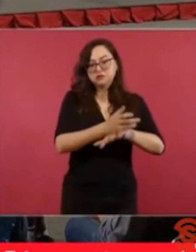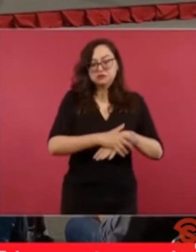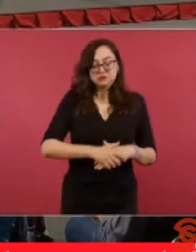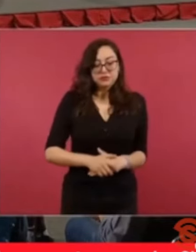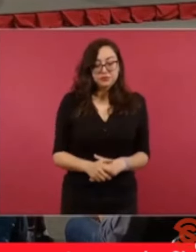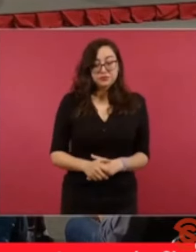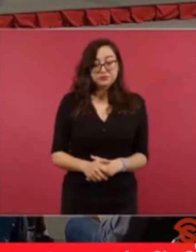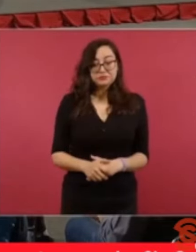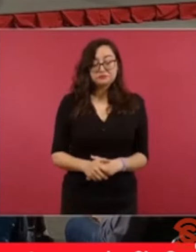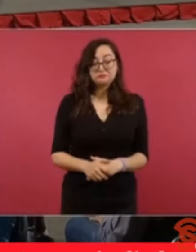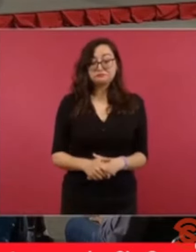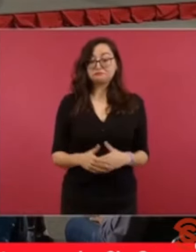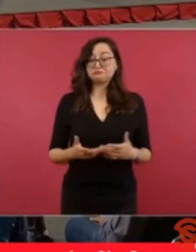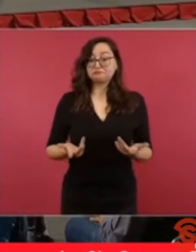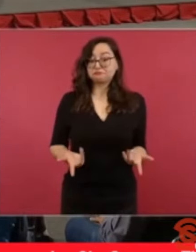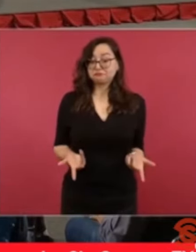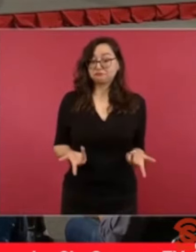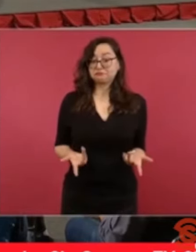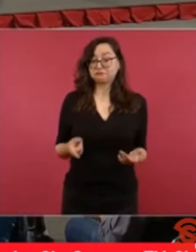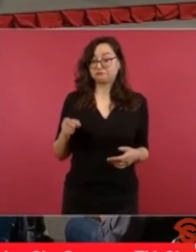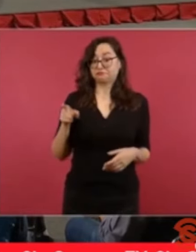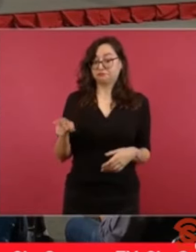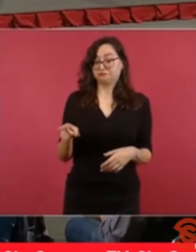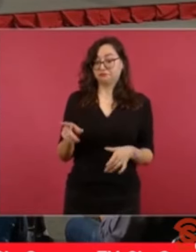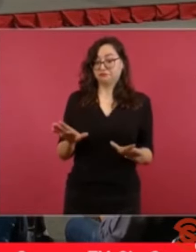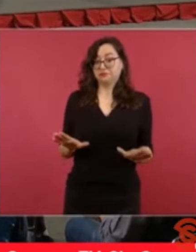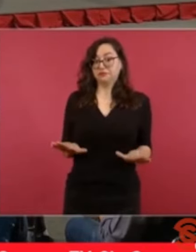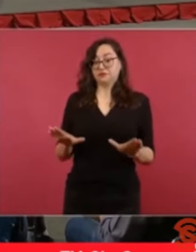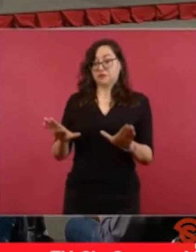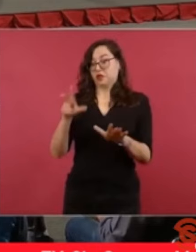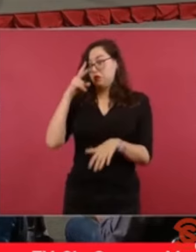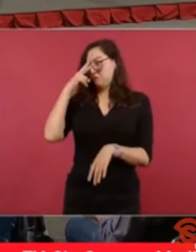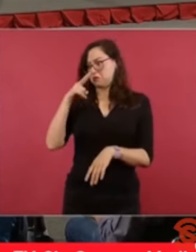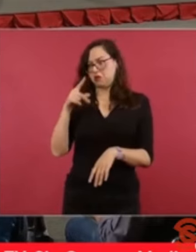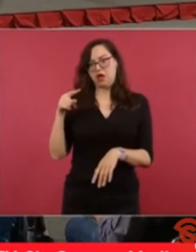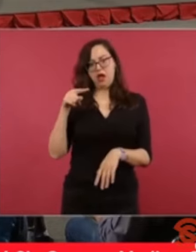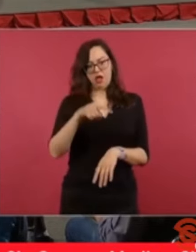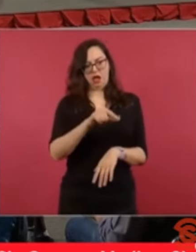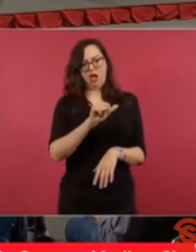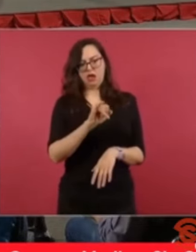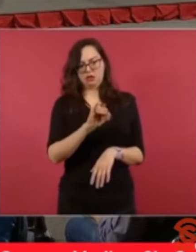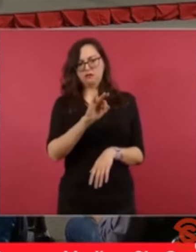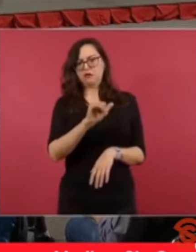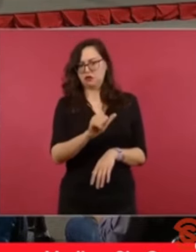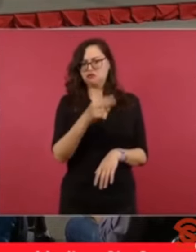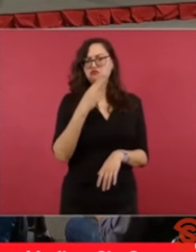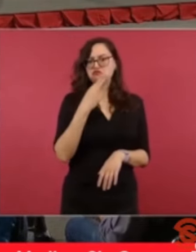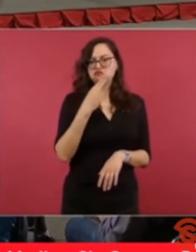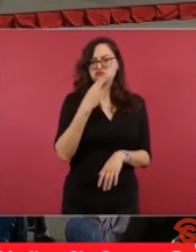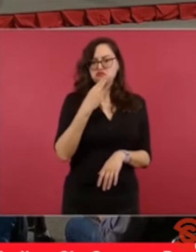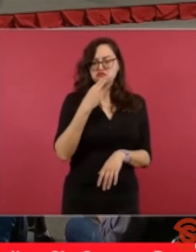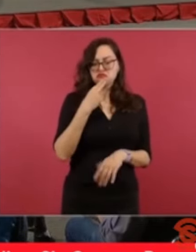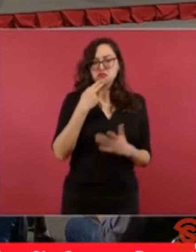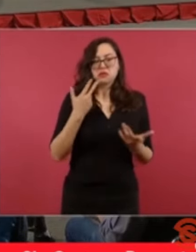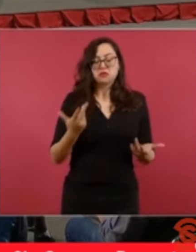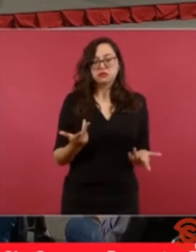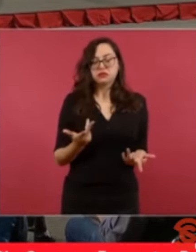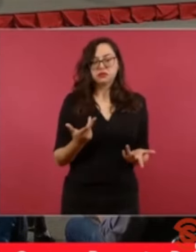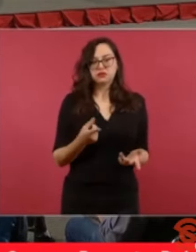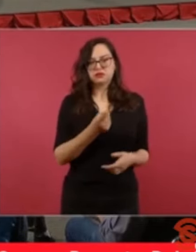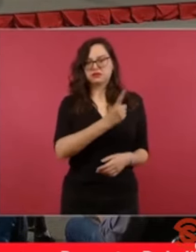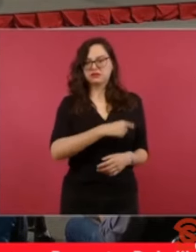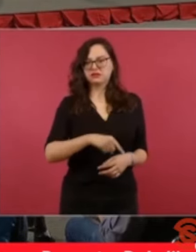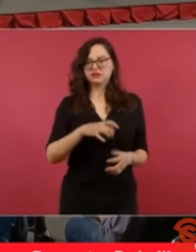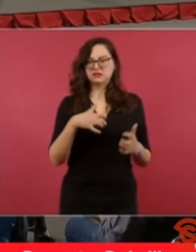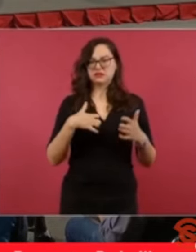raro que intenten desprestigiar una de las obras más importantes de las últimas décadas, construida en tiempo récord